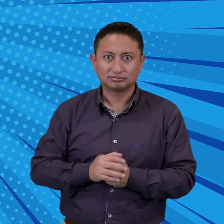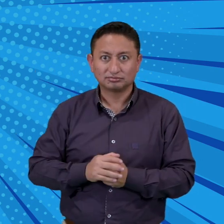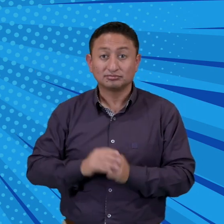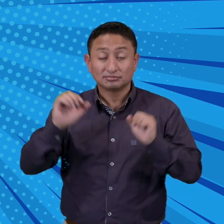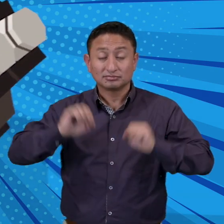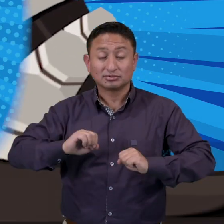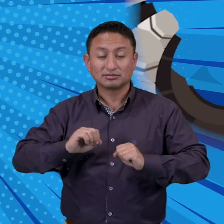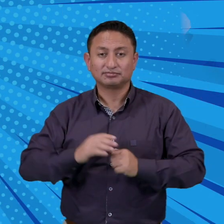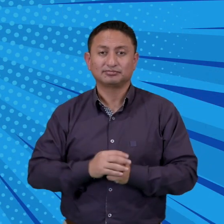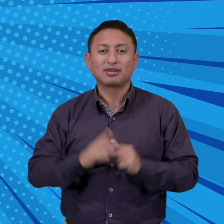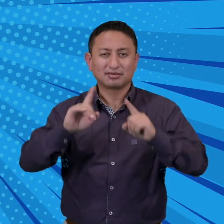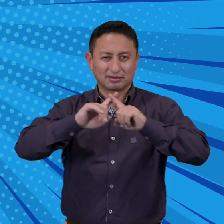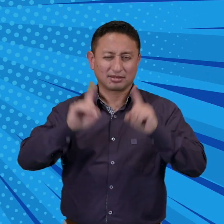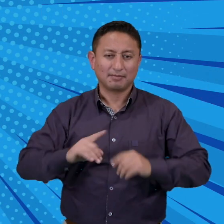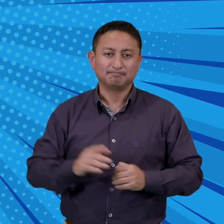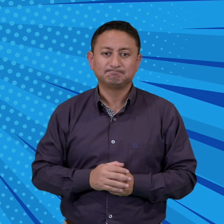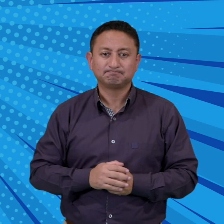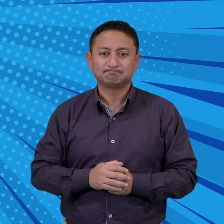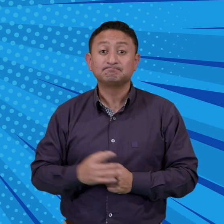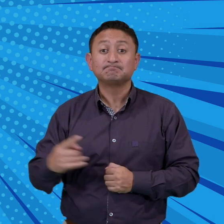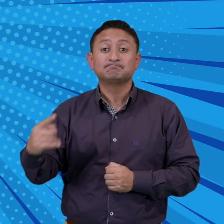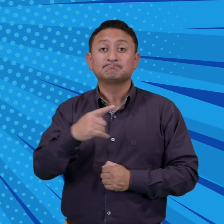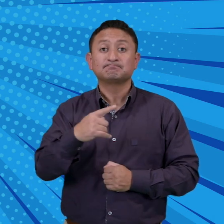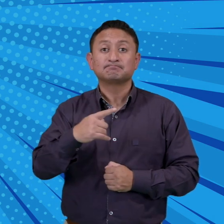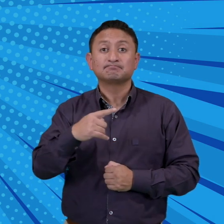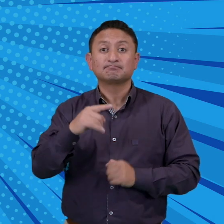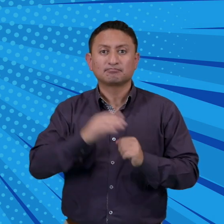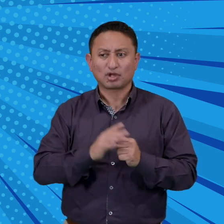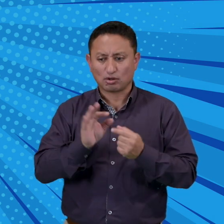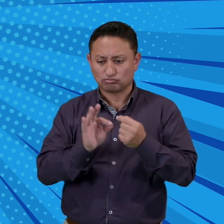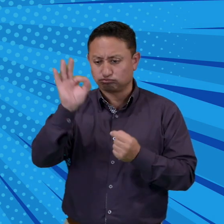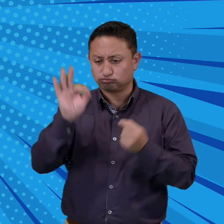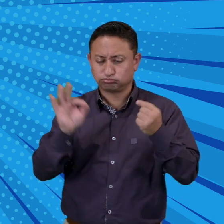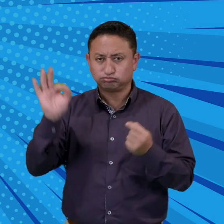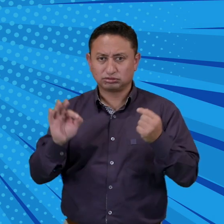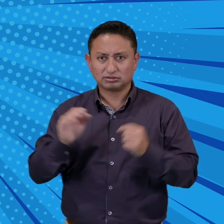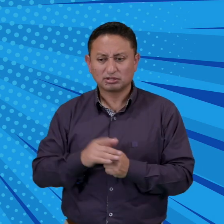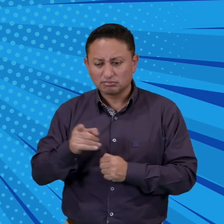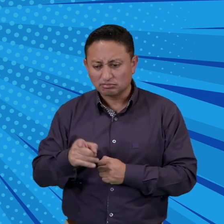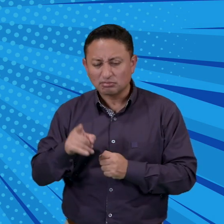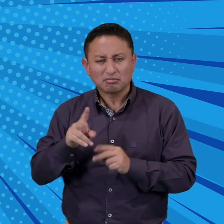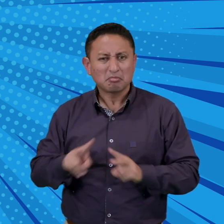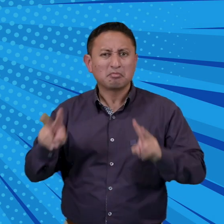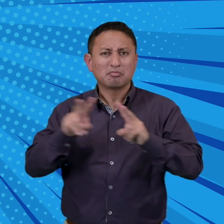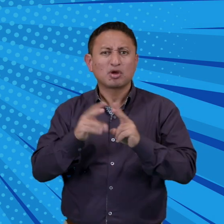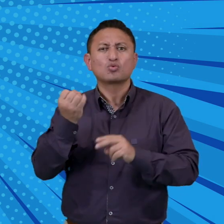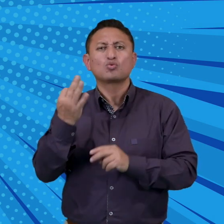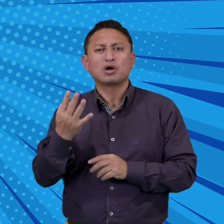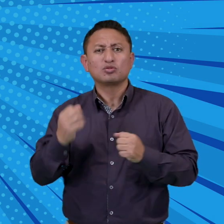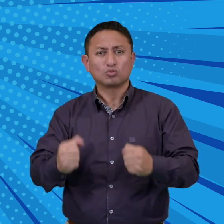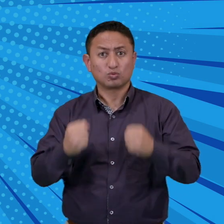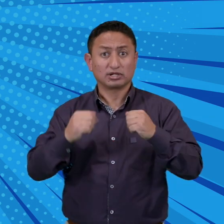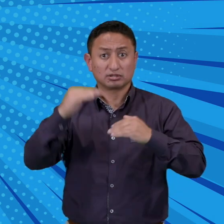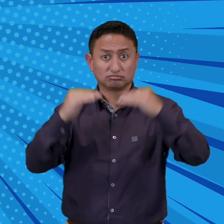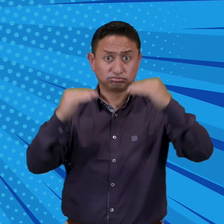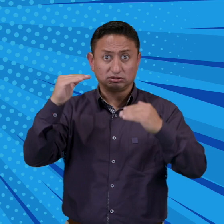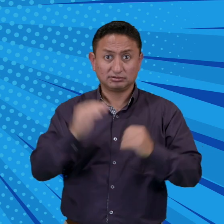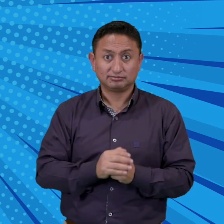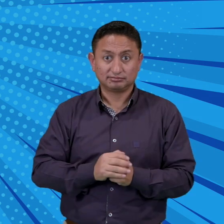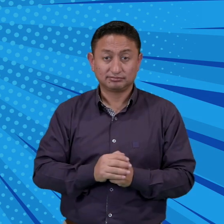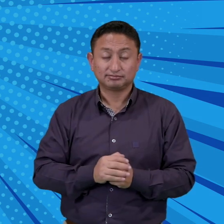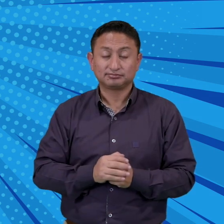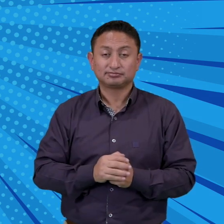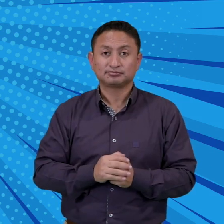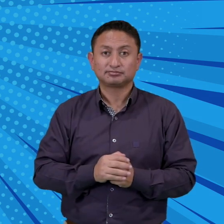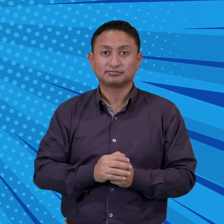LEDs, resistencias, etc. Dispositivos eléctricos de medida, que permiten conocer el valor de las diferentes magnitudes del circuito en